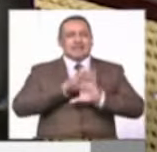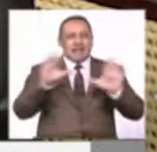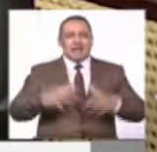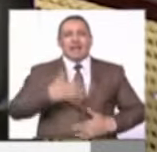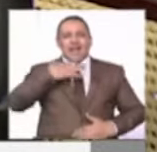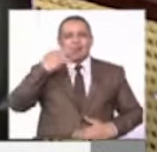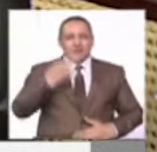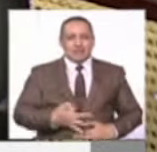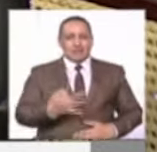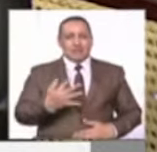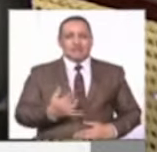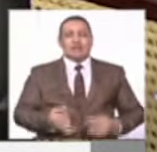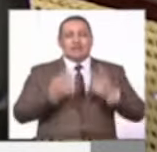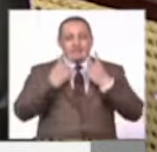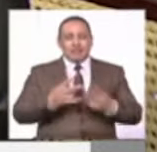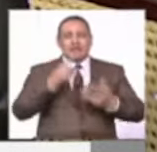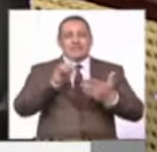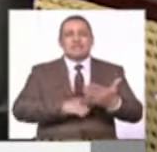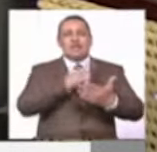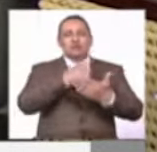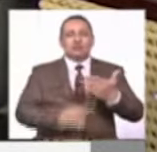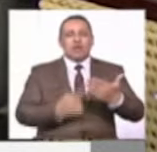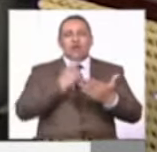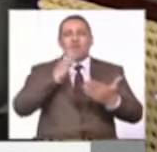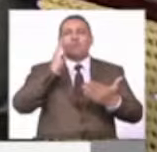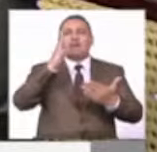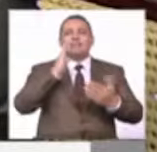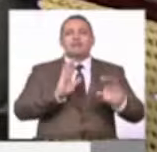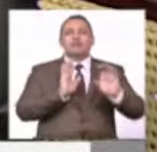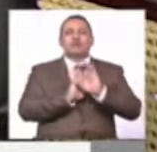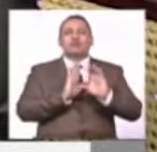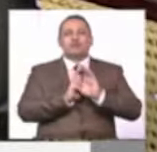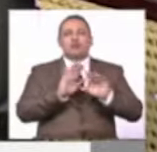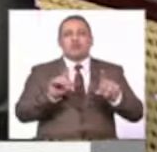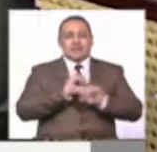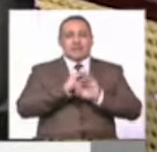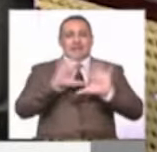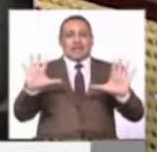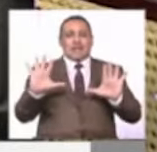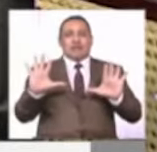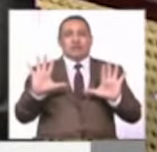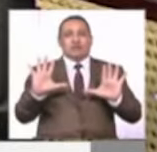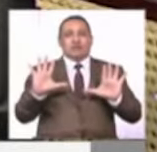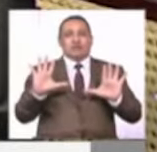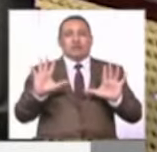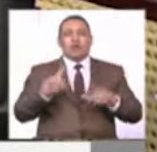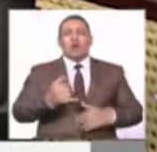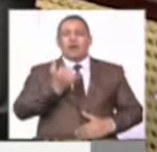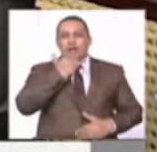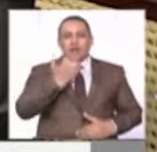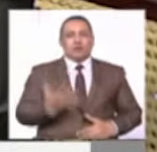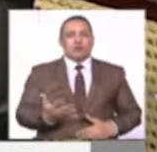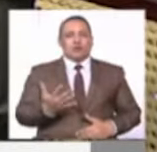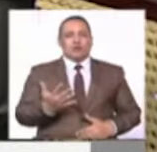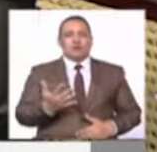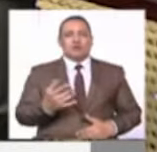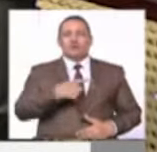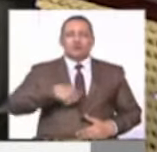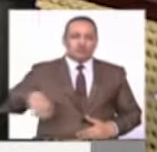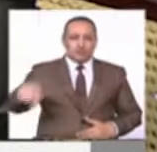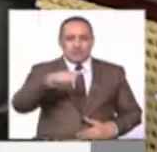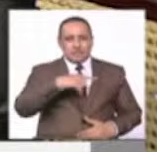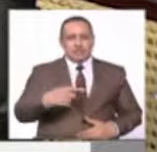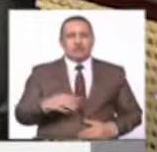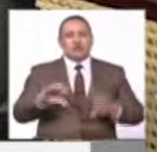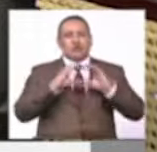certeza de que se ha vulnerado un mandato constitucional Expreso e inequívoco señoras y señores